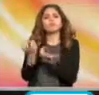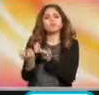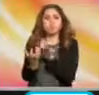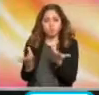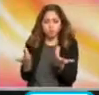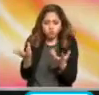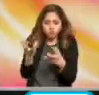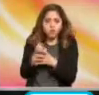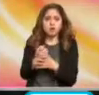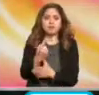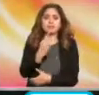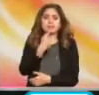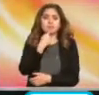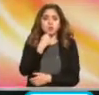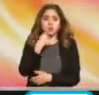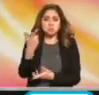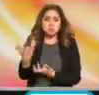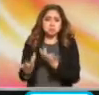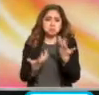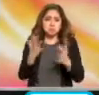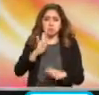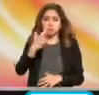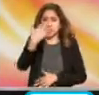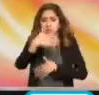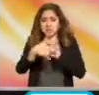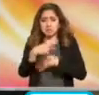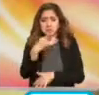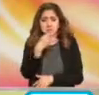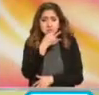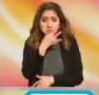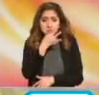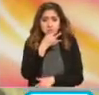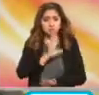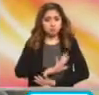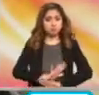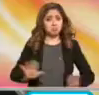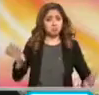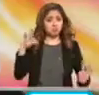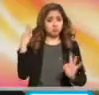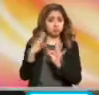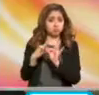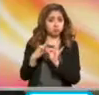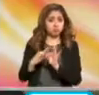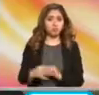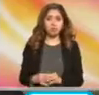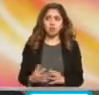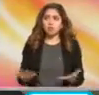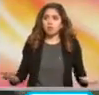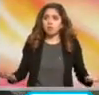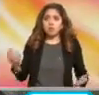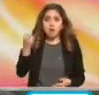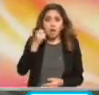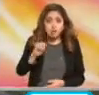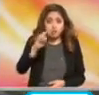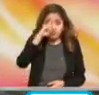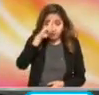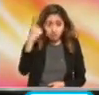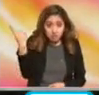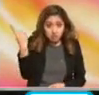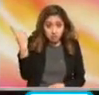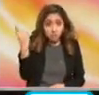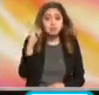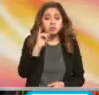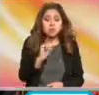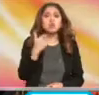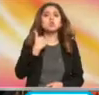los sabores, calentándolo a lo mejor unos 15 minutitos. Y con eso, chicos, Muy bien. sencillo, Así de ¿a poco facilito, no? chef. Así de sencillo.